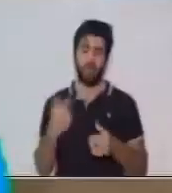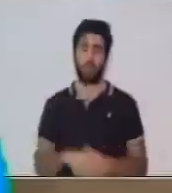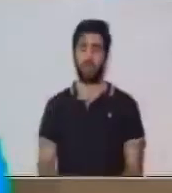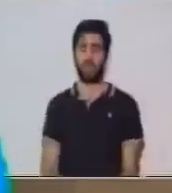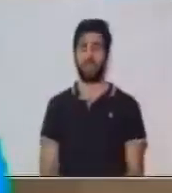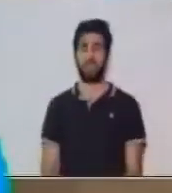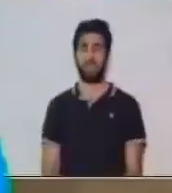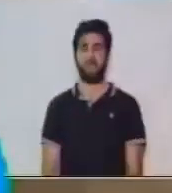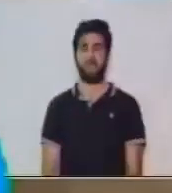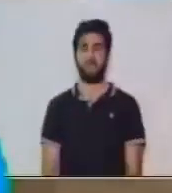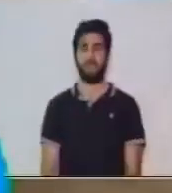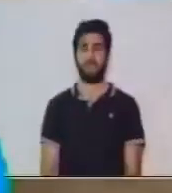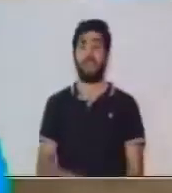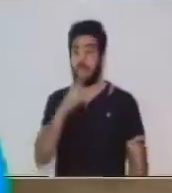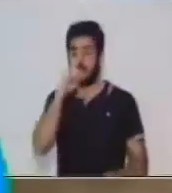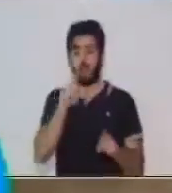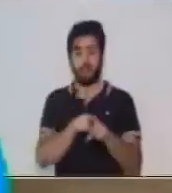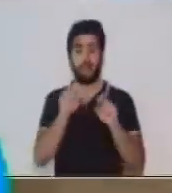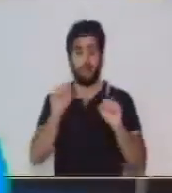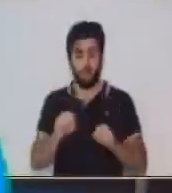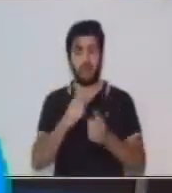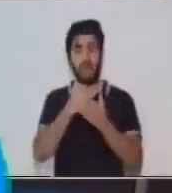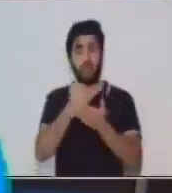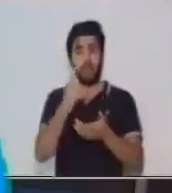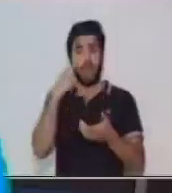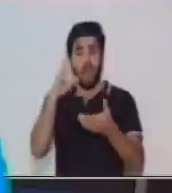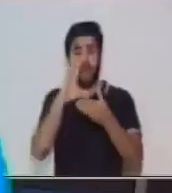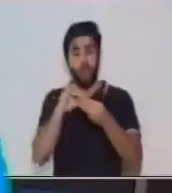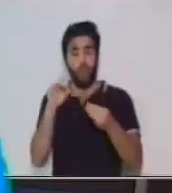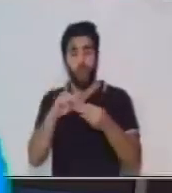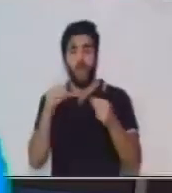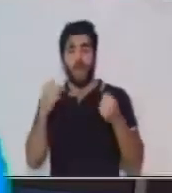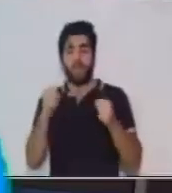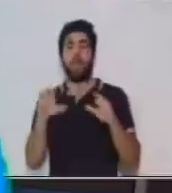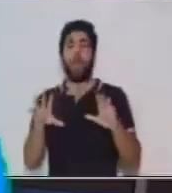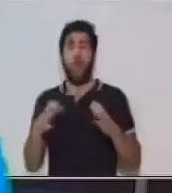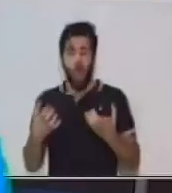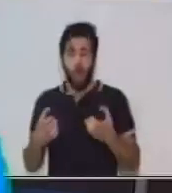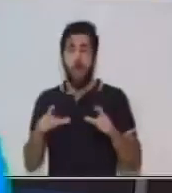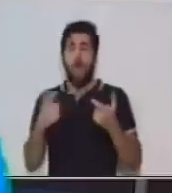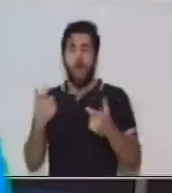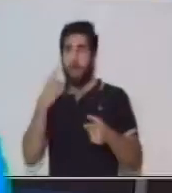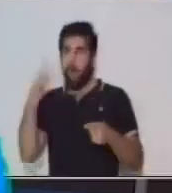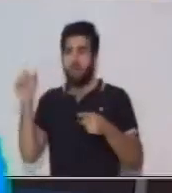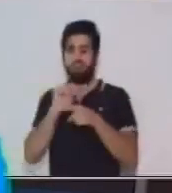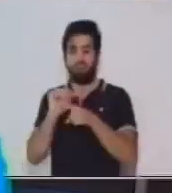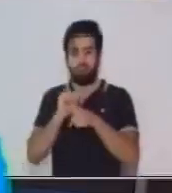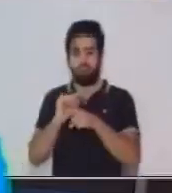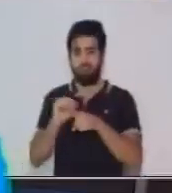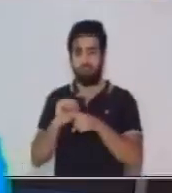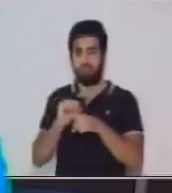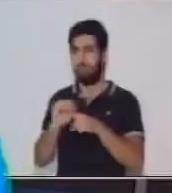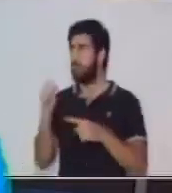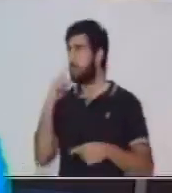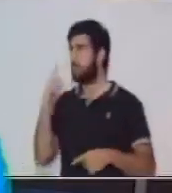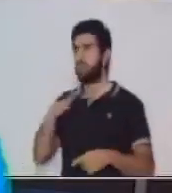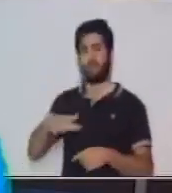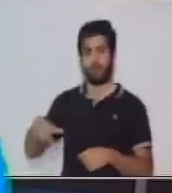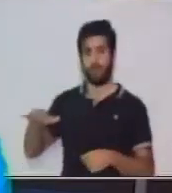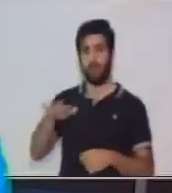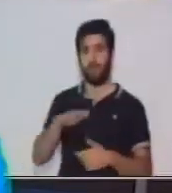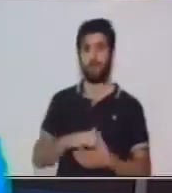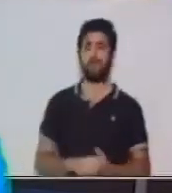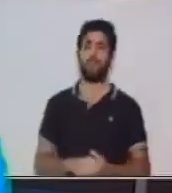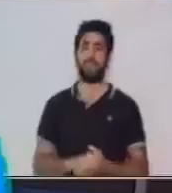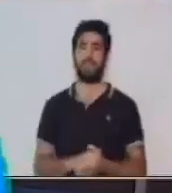puedan ayudar a hacer este ejercicio, se den cuenta ustedes allá en casa estos tipos de elementos claves que deben de tener en